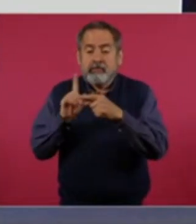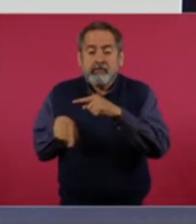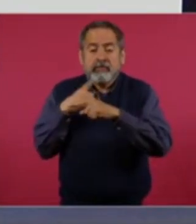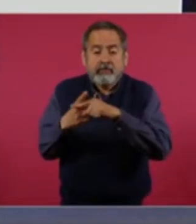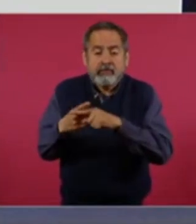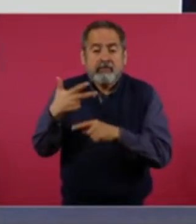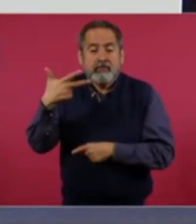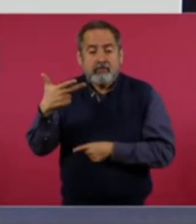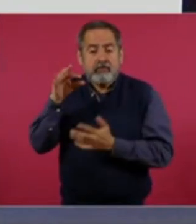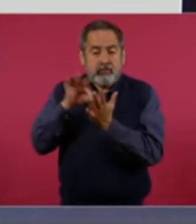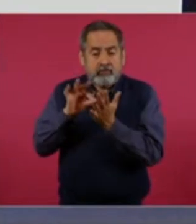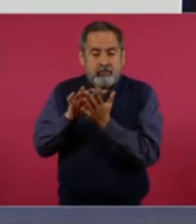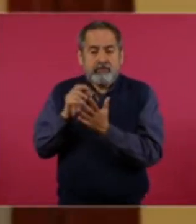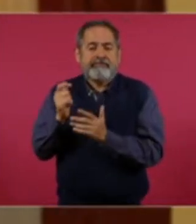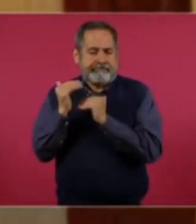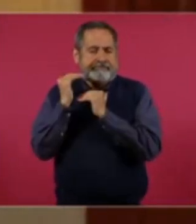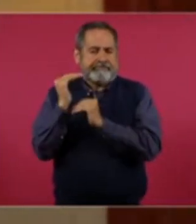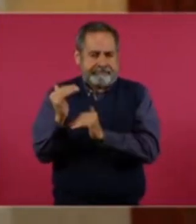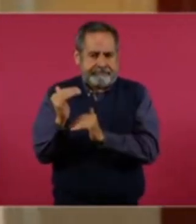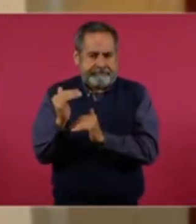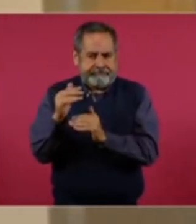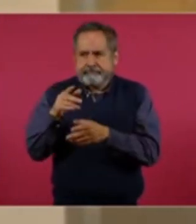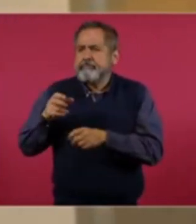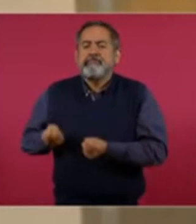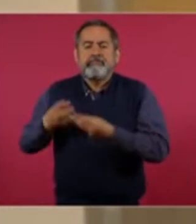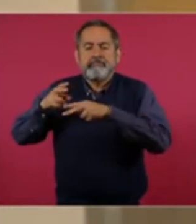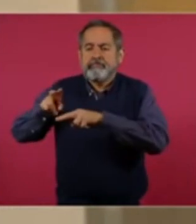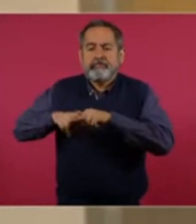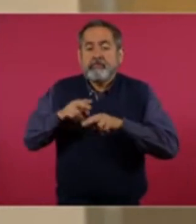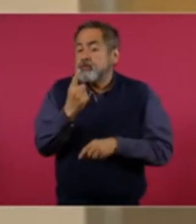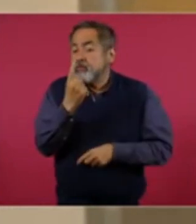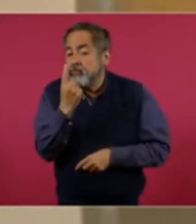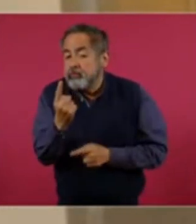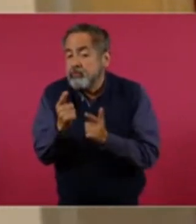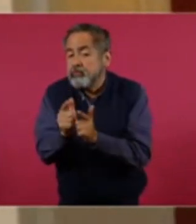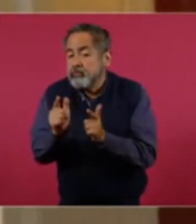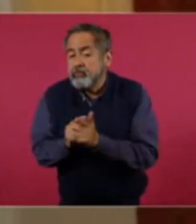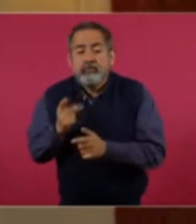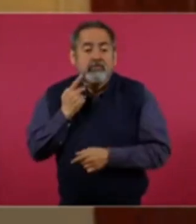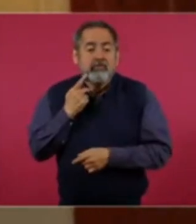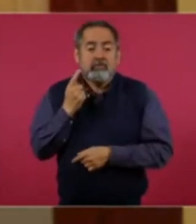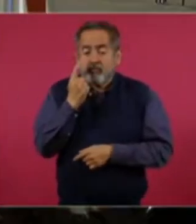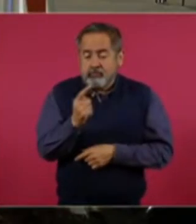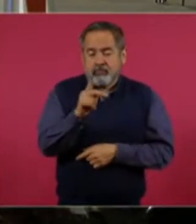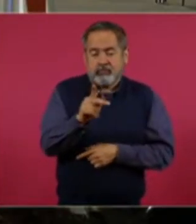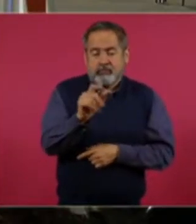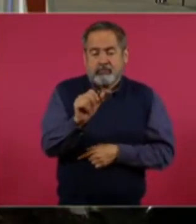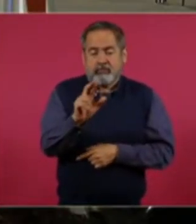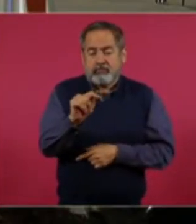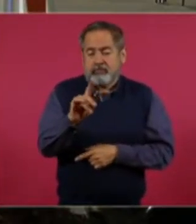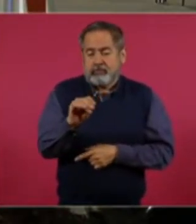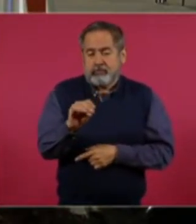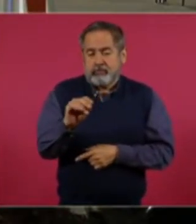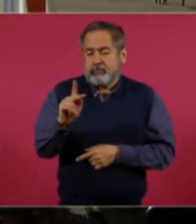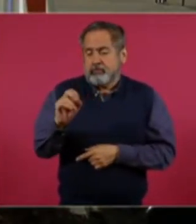puntos debe ser el límite máximo de los curules que uno puede tener en la Cámara de Diputados.